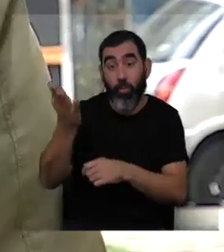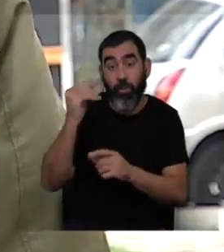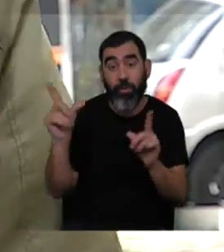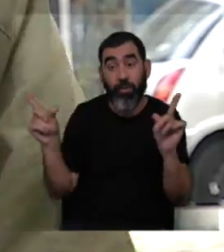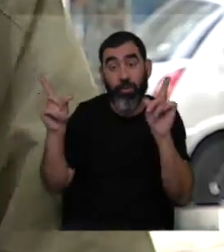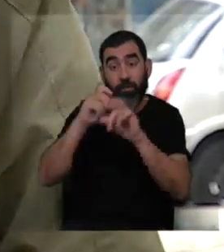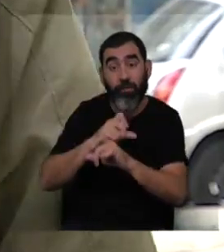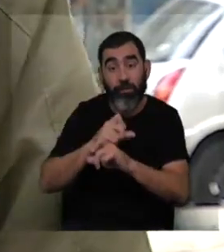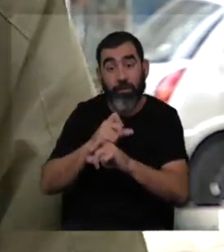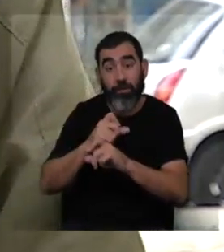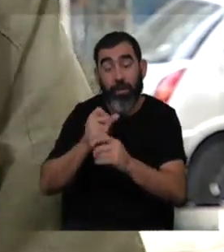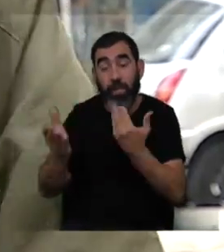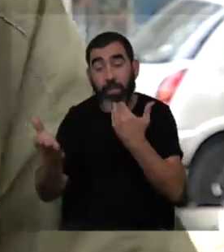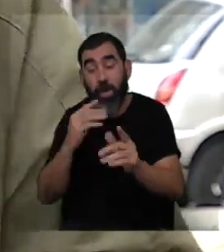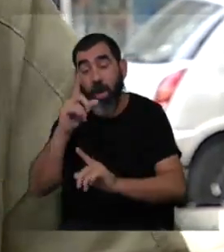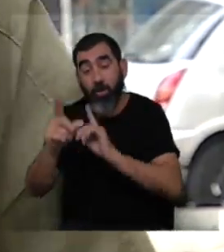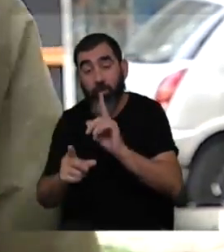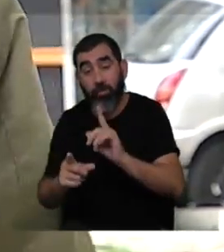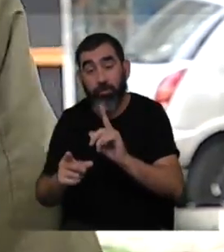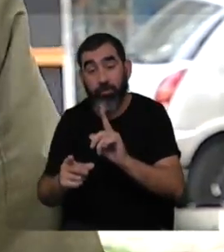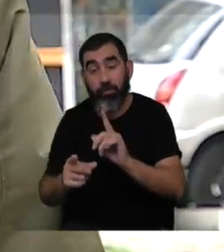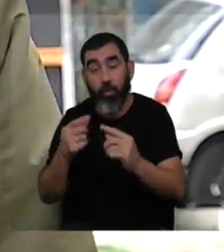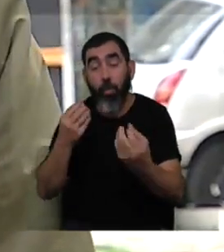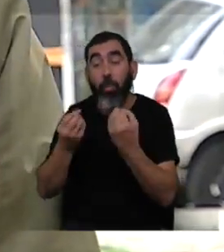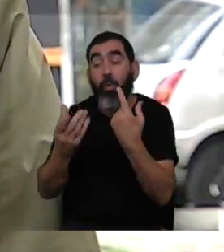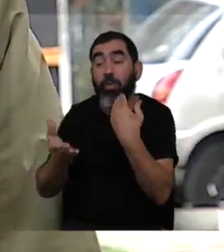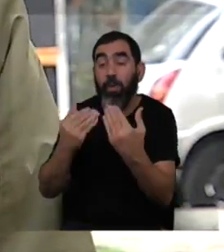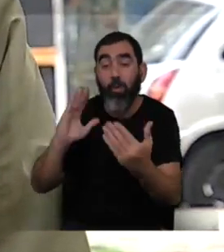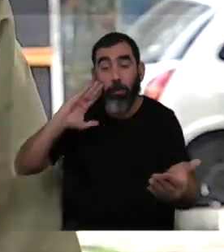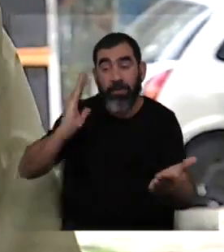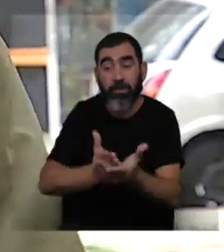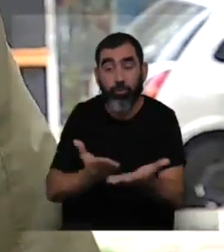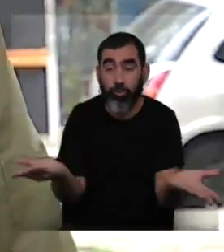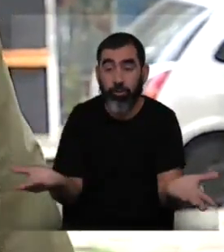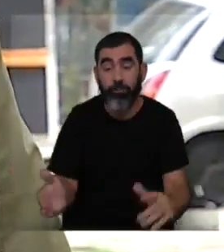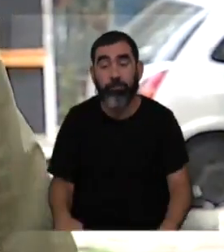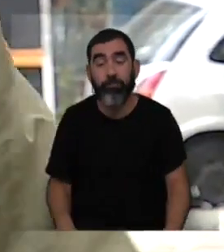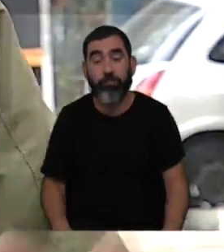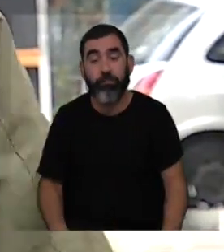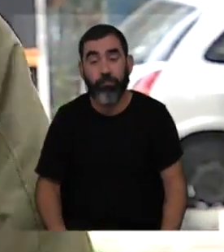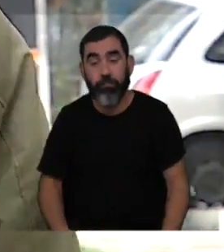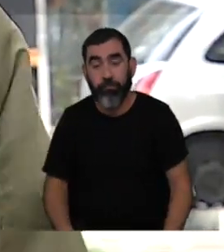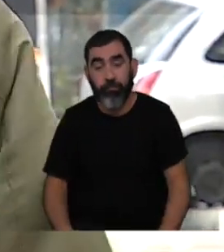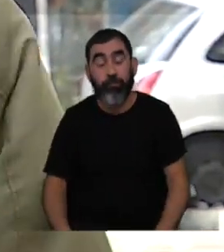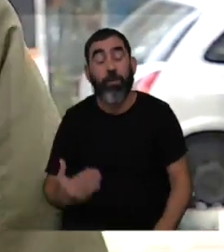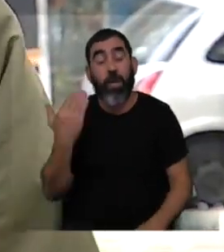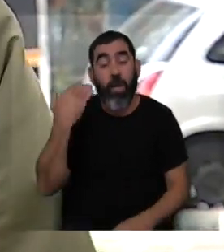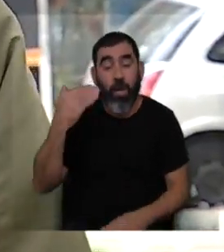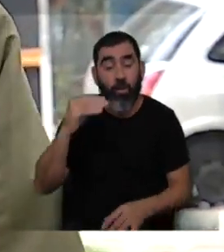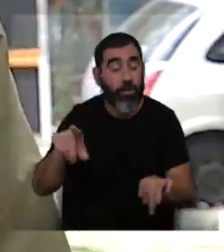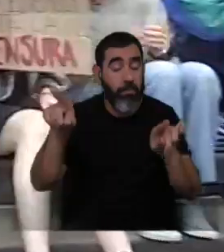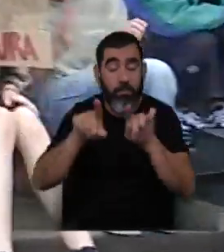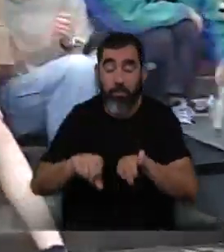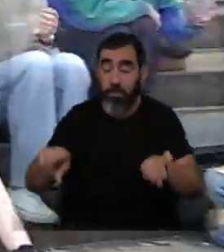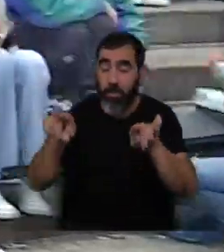difícil intentar apostar al diálogo a veces cuando vemos que por apostar al diálogo te sancionan. Pero sí, las autoridades siguen siendo las